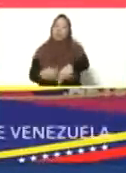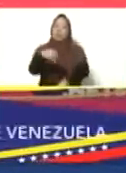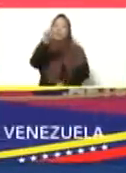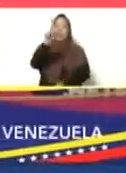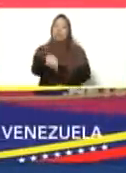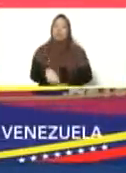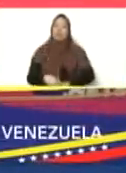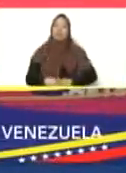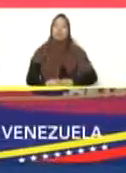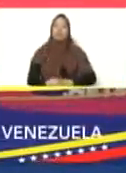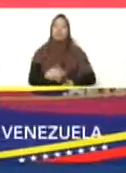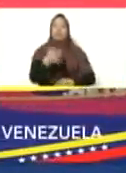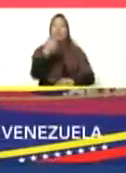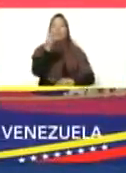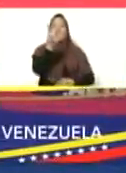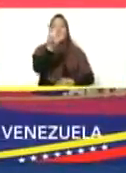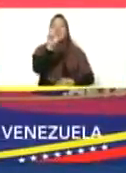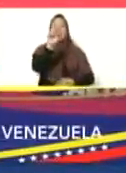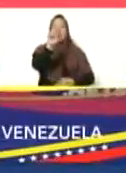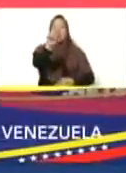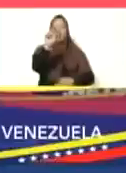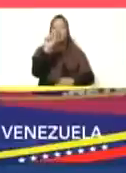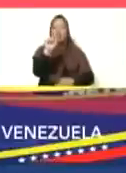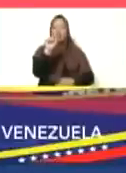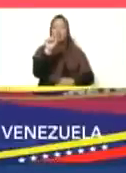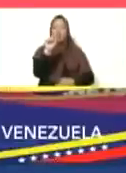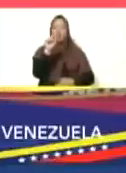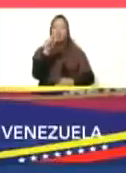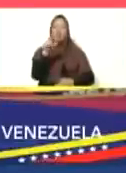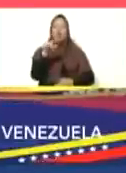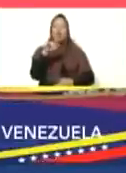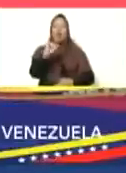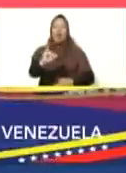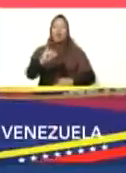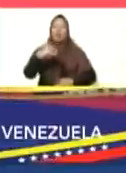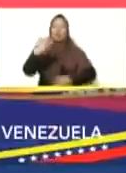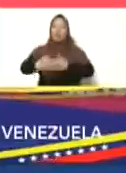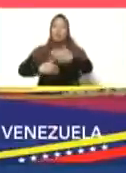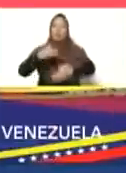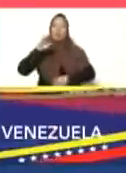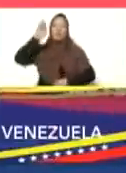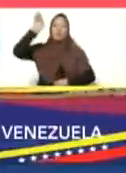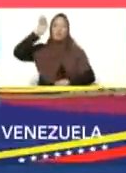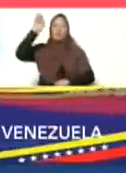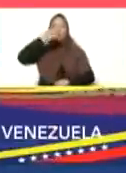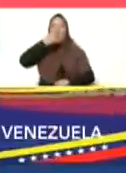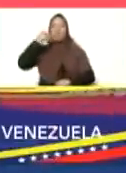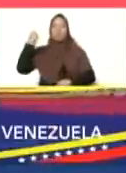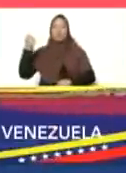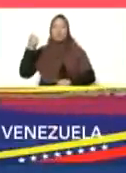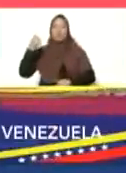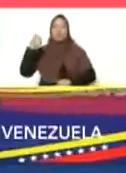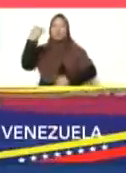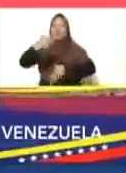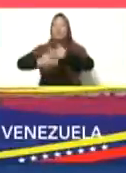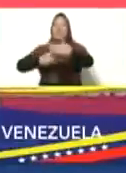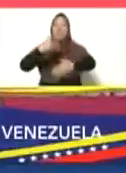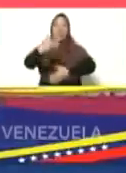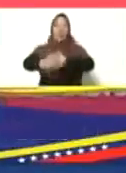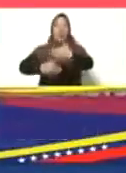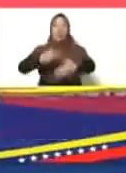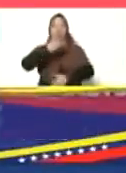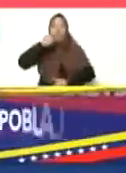3g repuntó nets y lo que vamos palante y pa lante